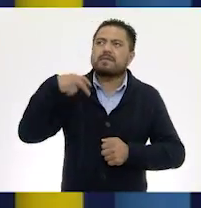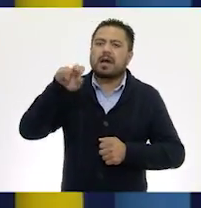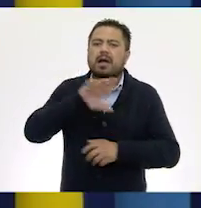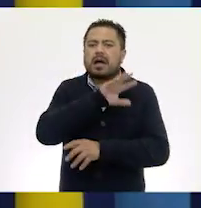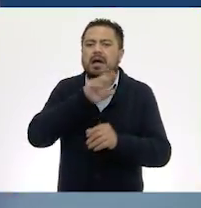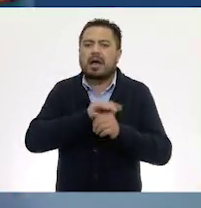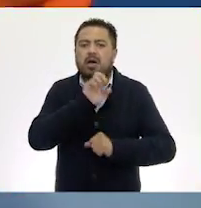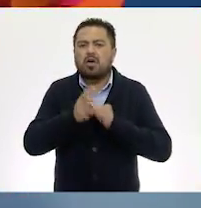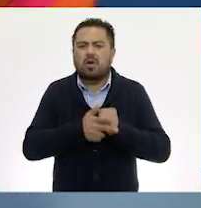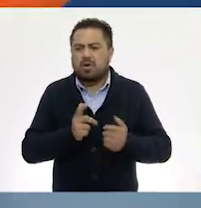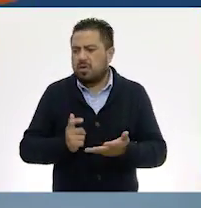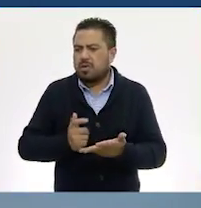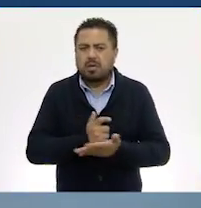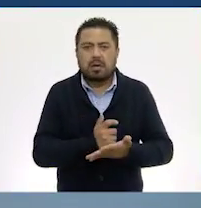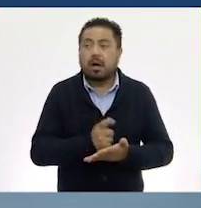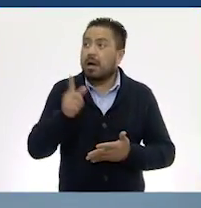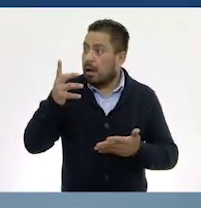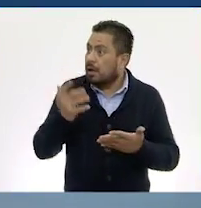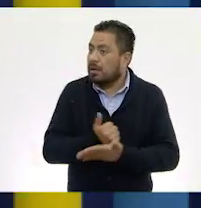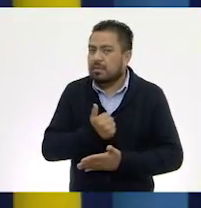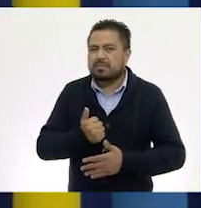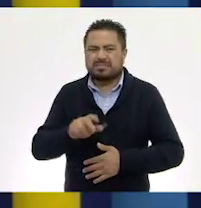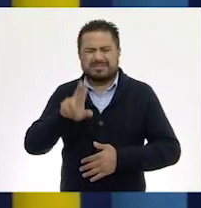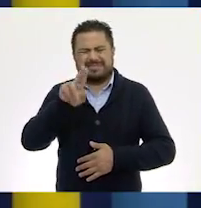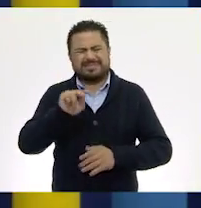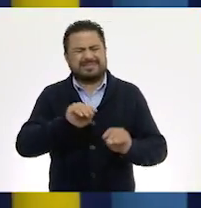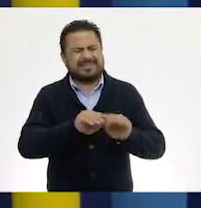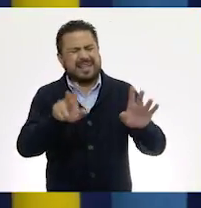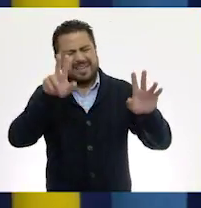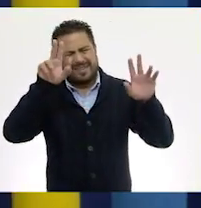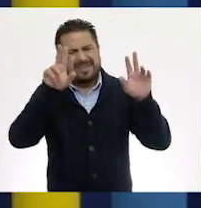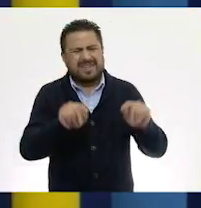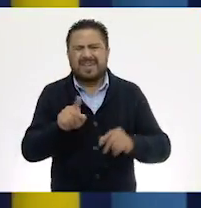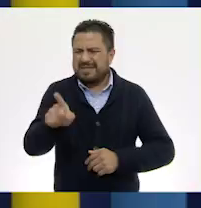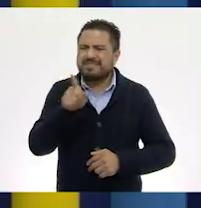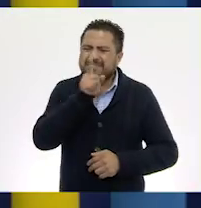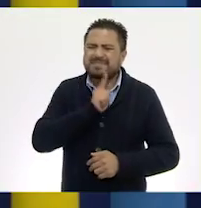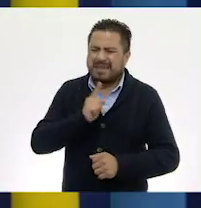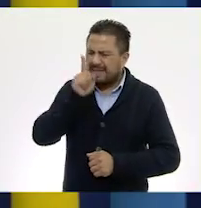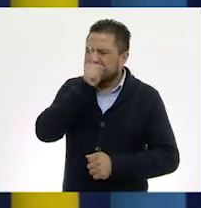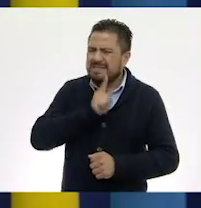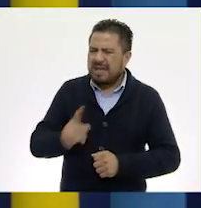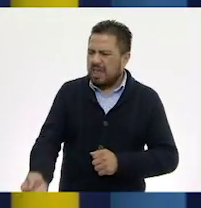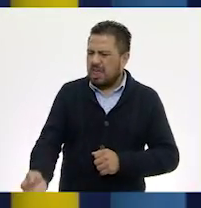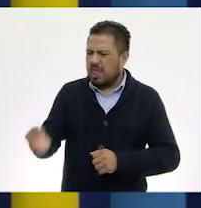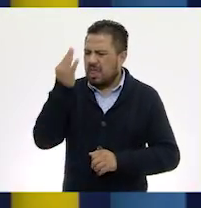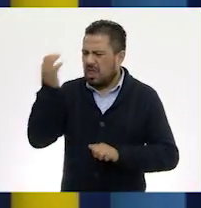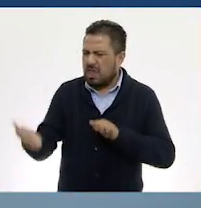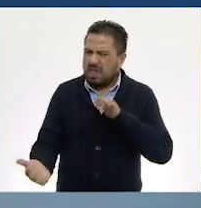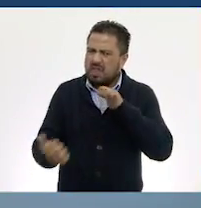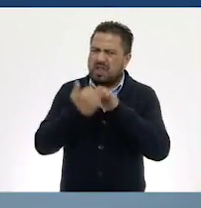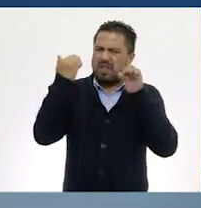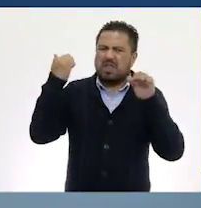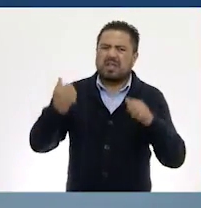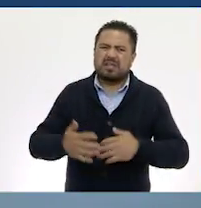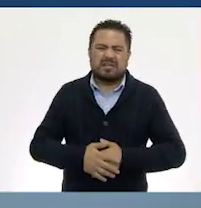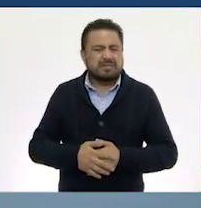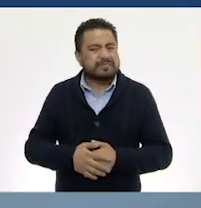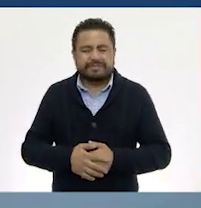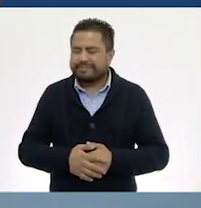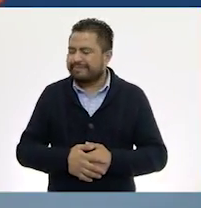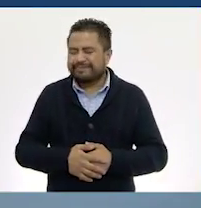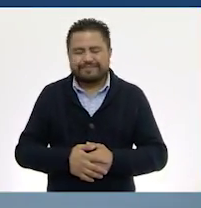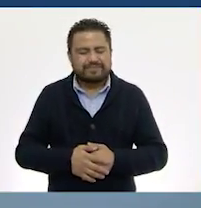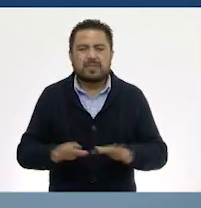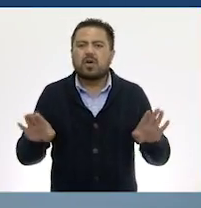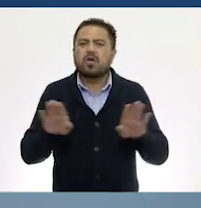todo pagado. ¡Ay, y te lo ganaste! Ay, claro que no, me di cuenta que era una mentira, un fraude. Ah,